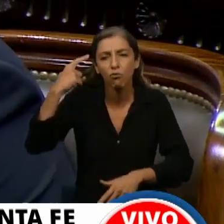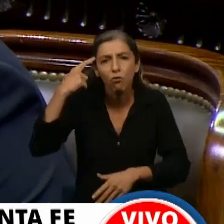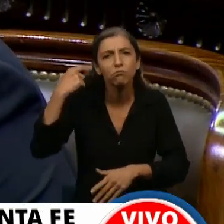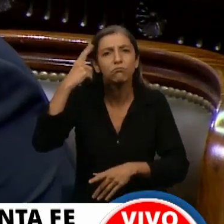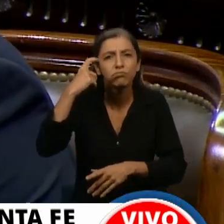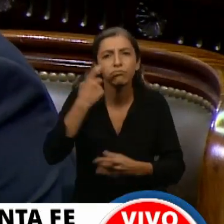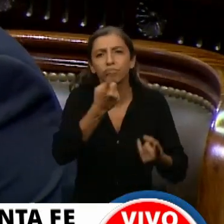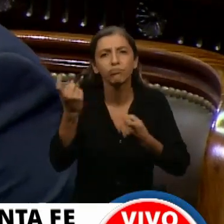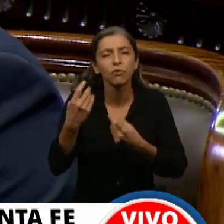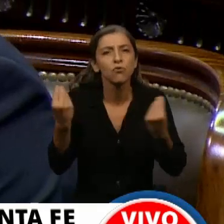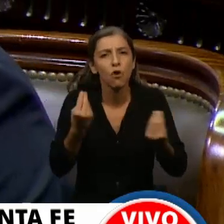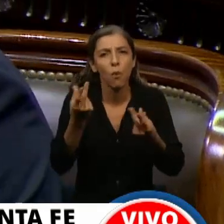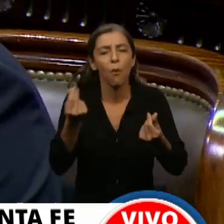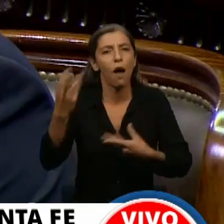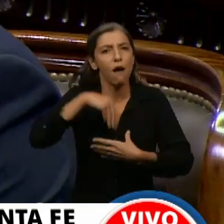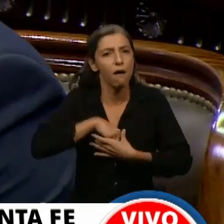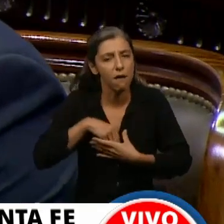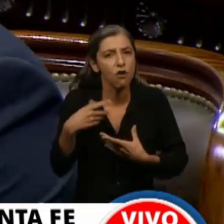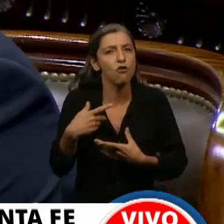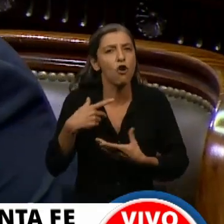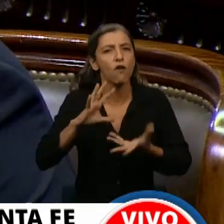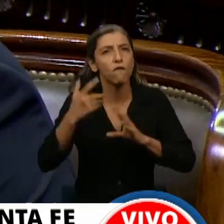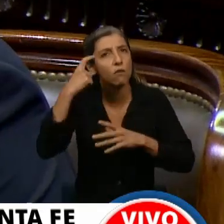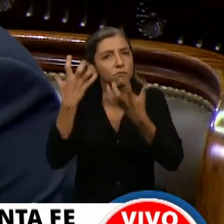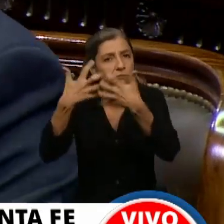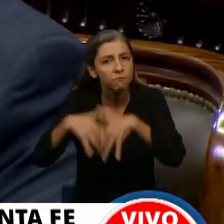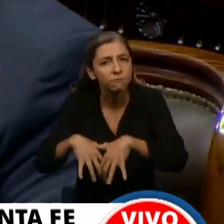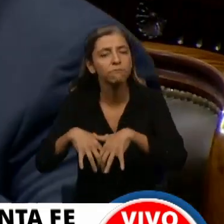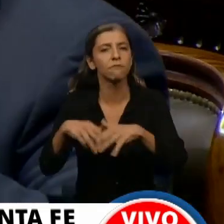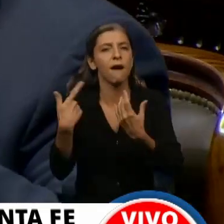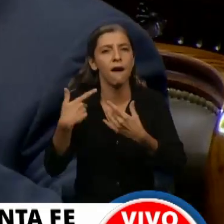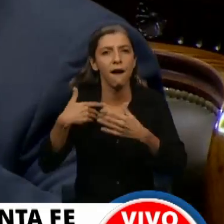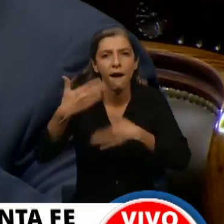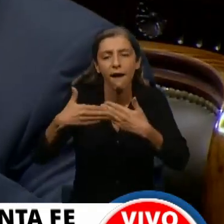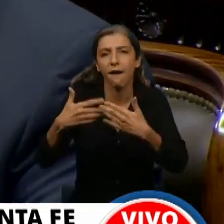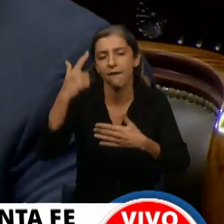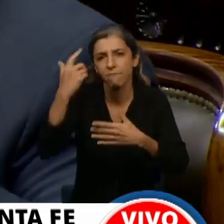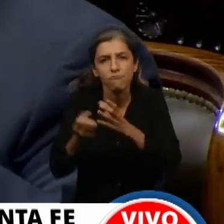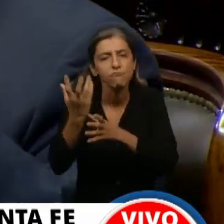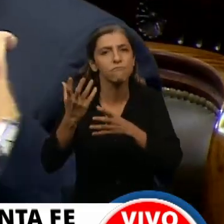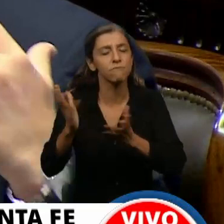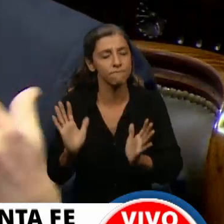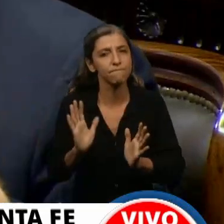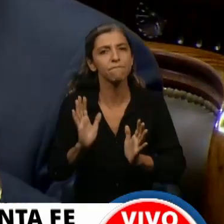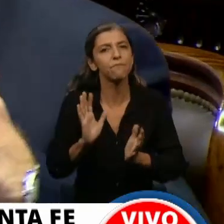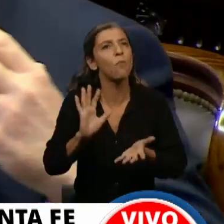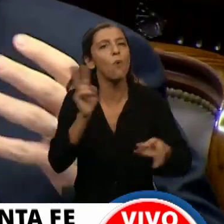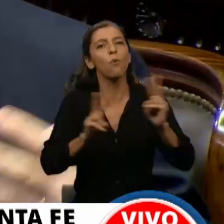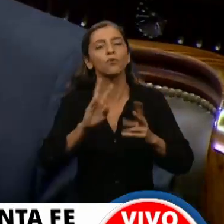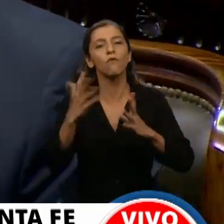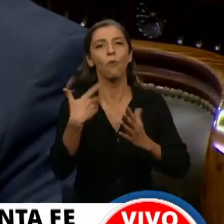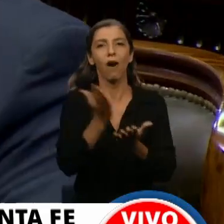de la educación en valores, pensamiento crítico innovador, el ejercicio de los derechos como colectivo, de